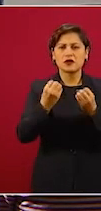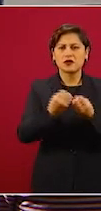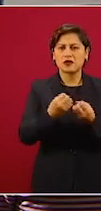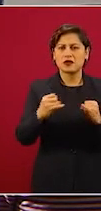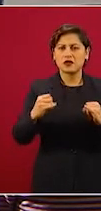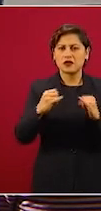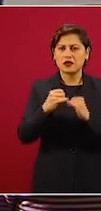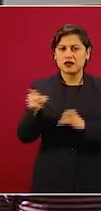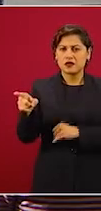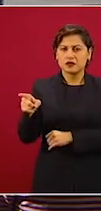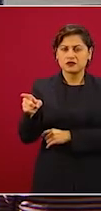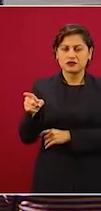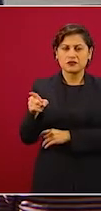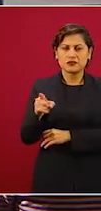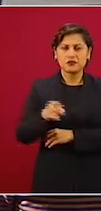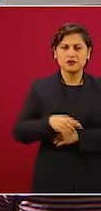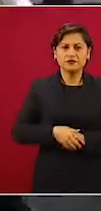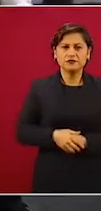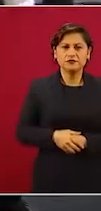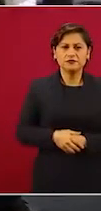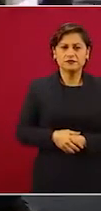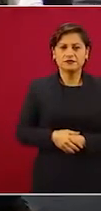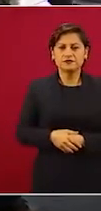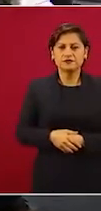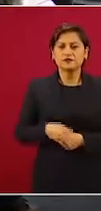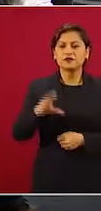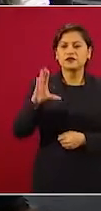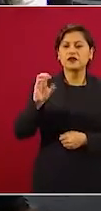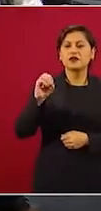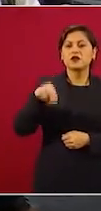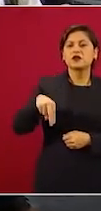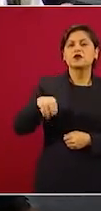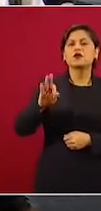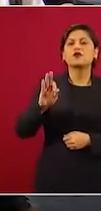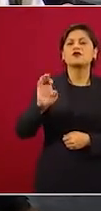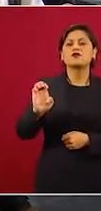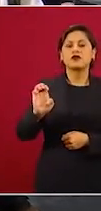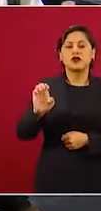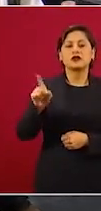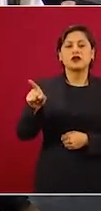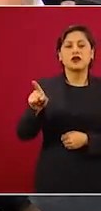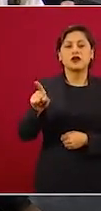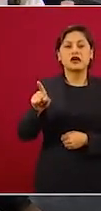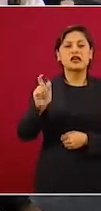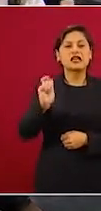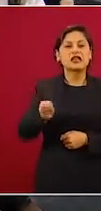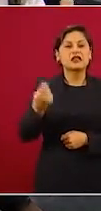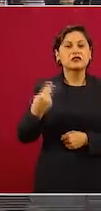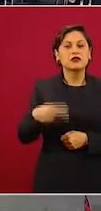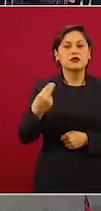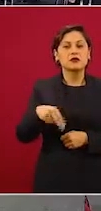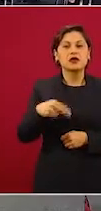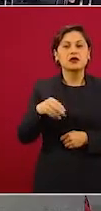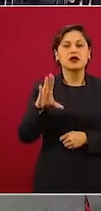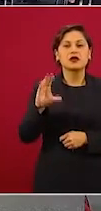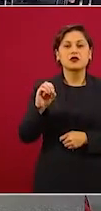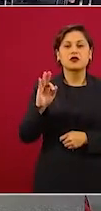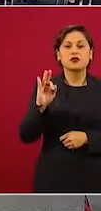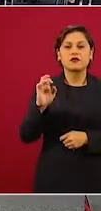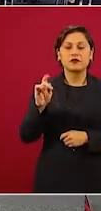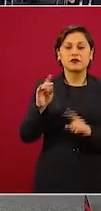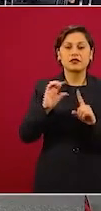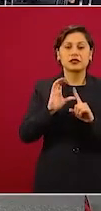siglas con fe comisión federal de competencia aquí vamos a ir